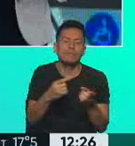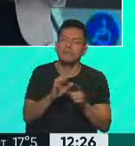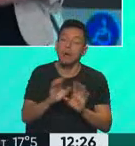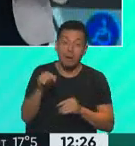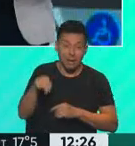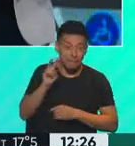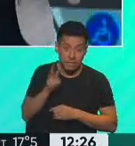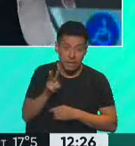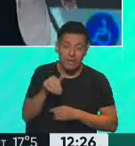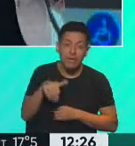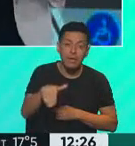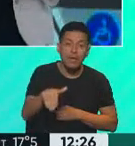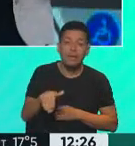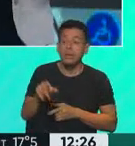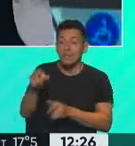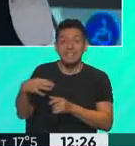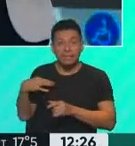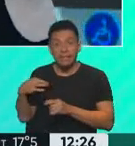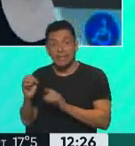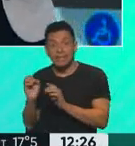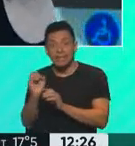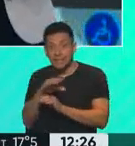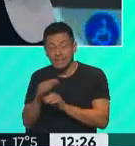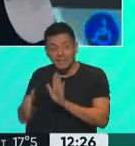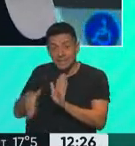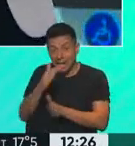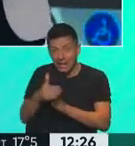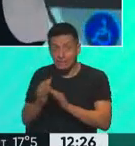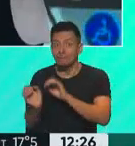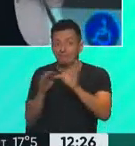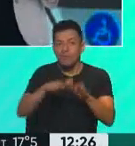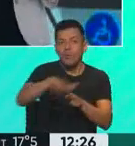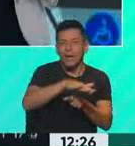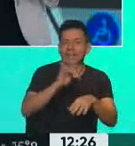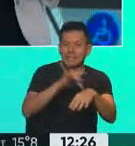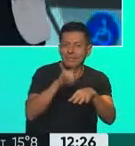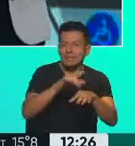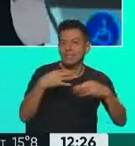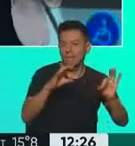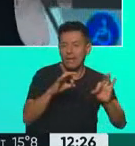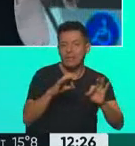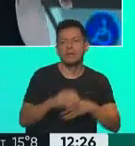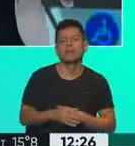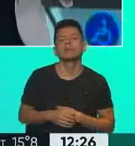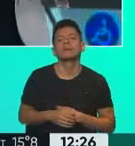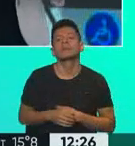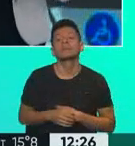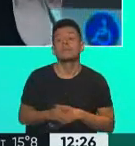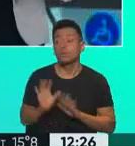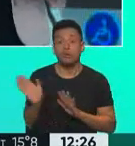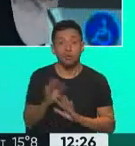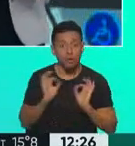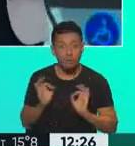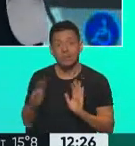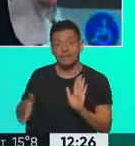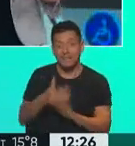a a partir de esta evacuación pueden salir los civiles y no solo de ahí sino también quedan civiles en todo mariupol que tienen que terminar de salir y